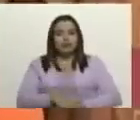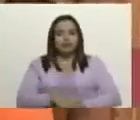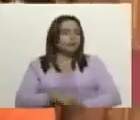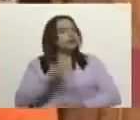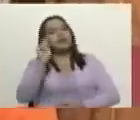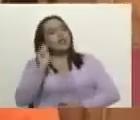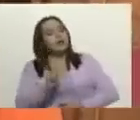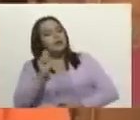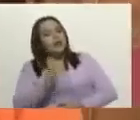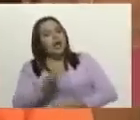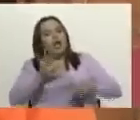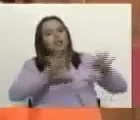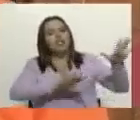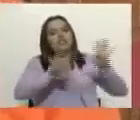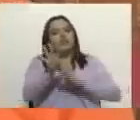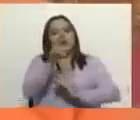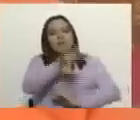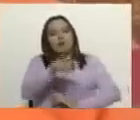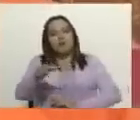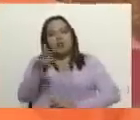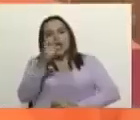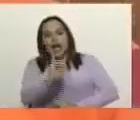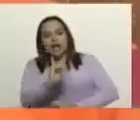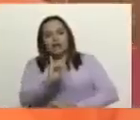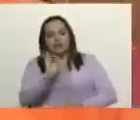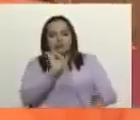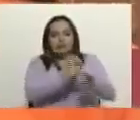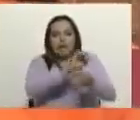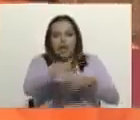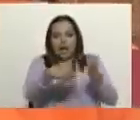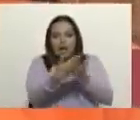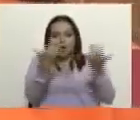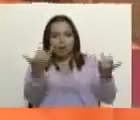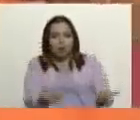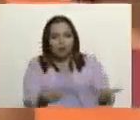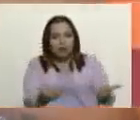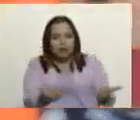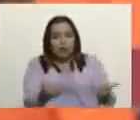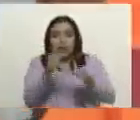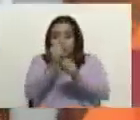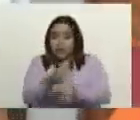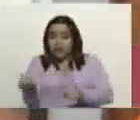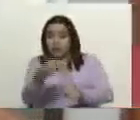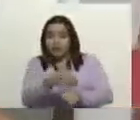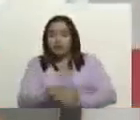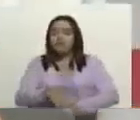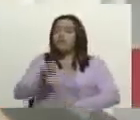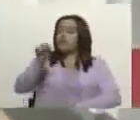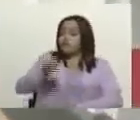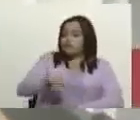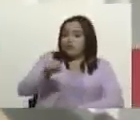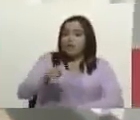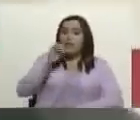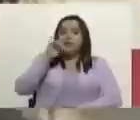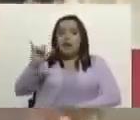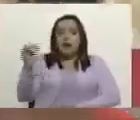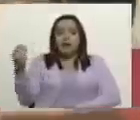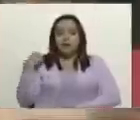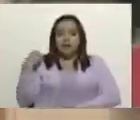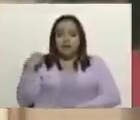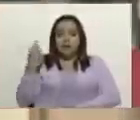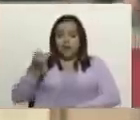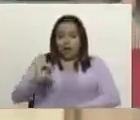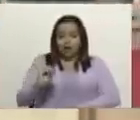Diputado, 19 personas involucradas hasta el momento. ¿Se esperan más? Sí, las informaciones que se